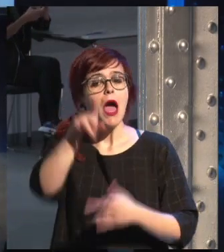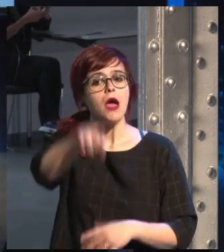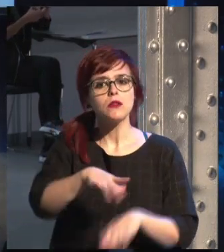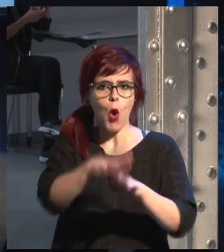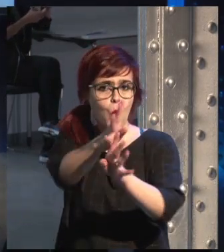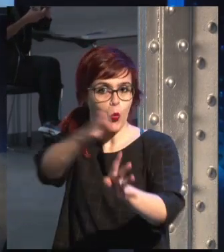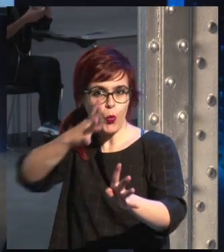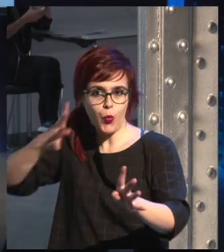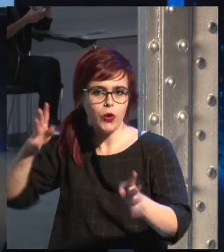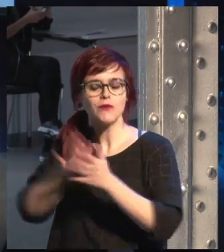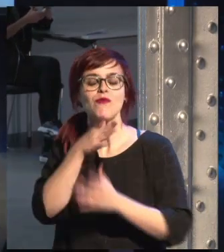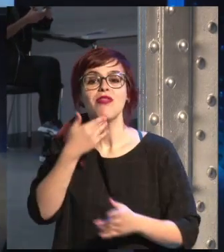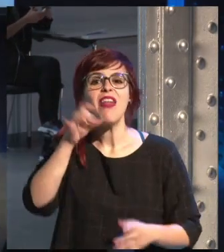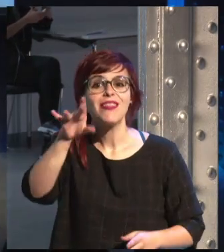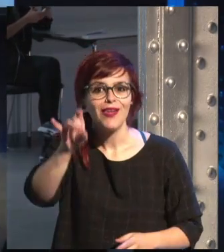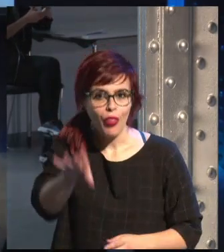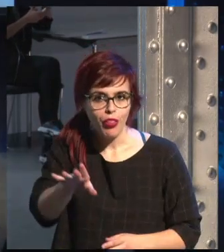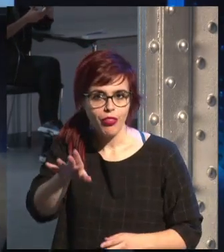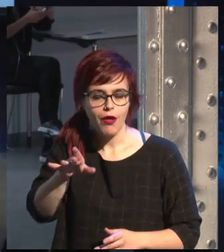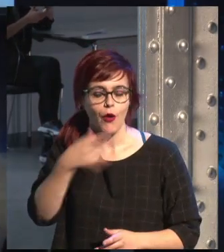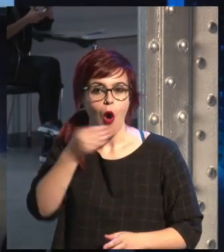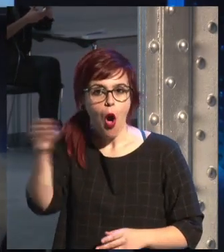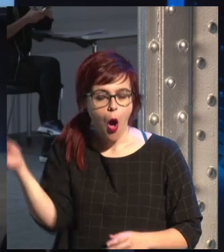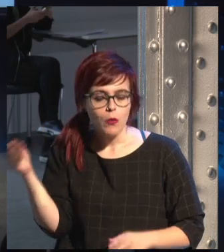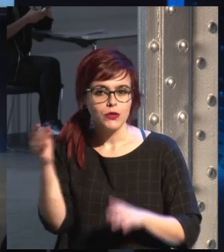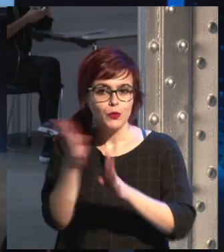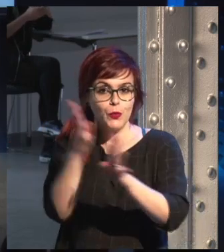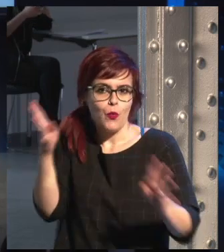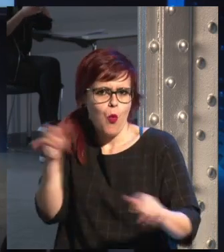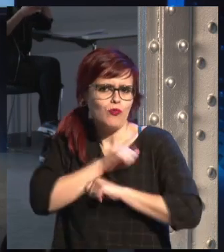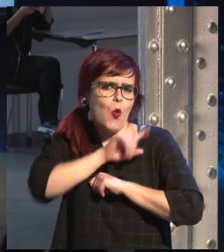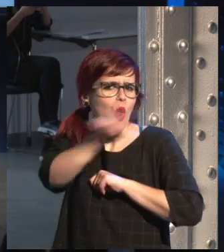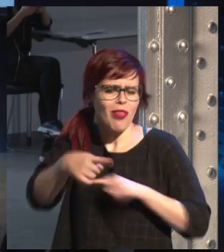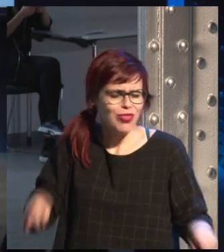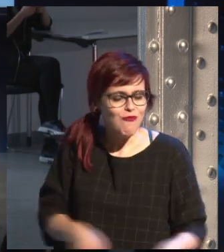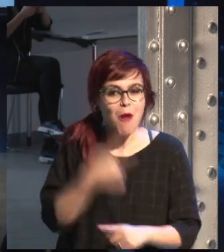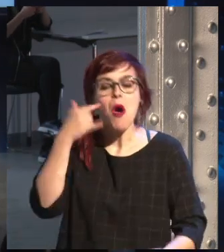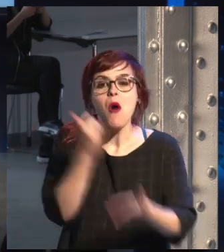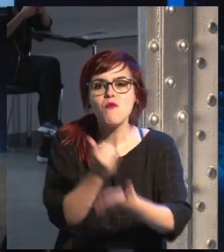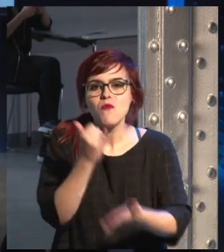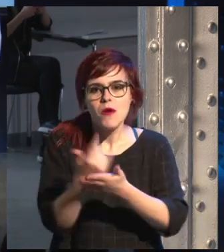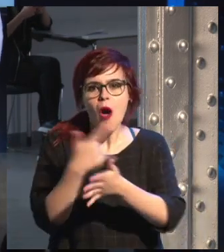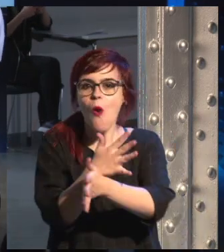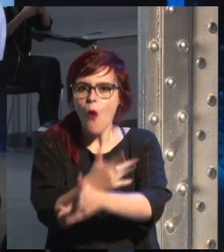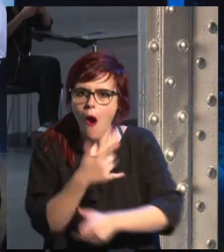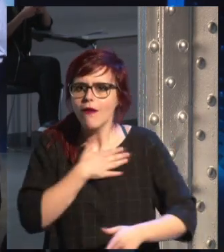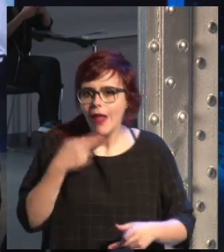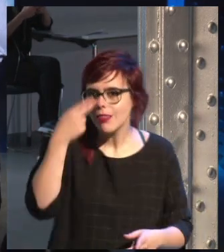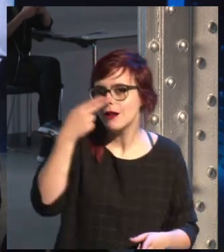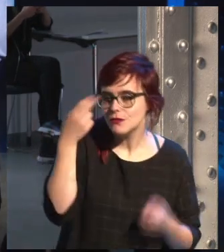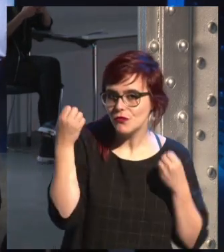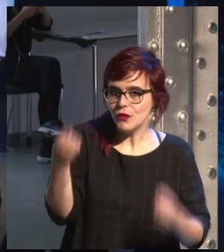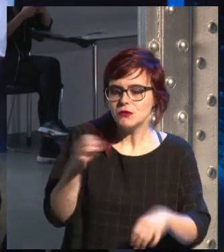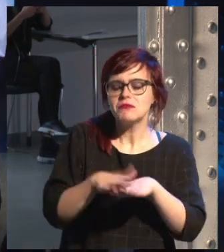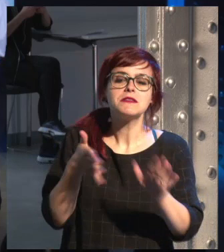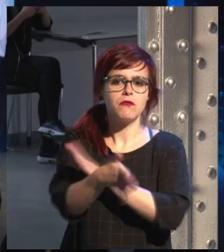tuvimos colas, chavales de 15 años, por ejemplo, pues dispuestos a esperar durante una hora para probar el juego. O sea, realmente